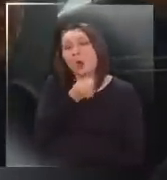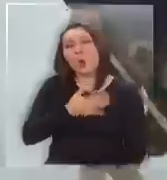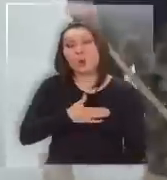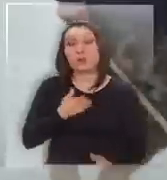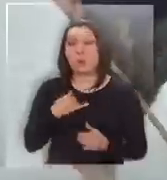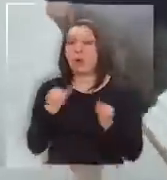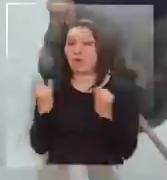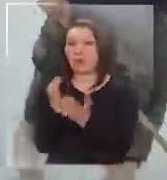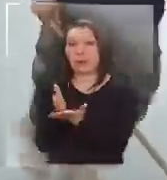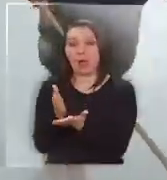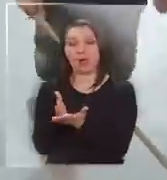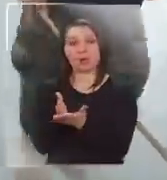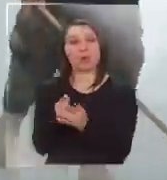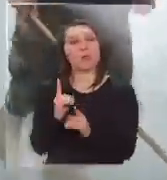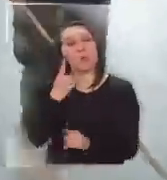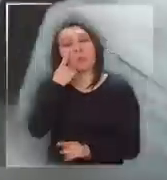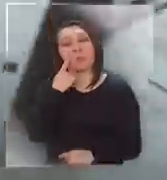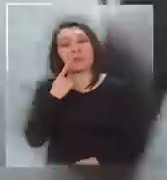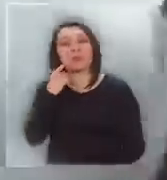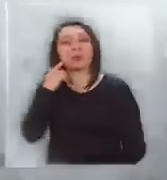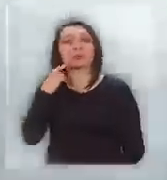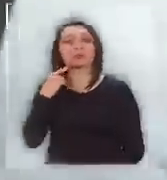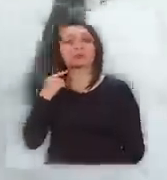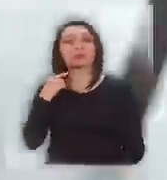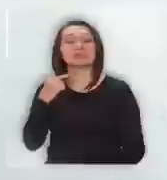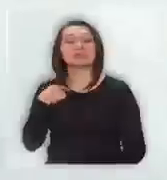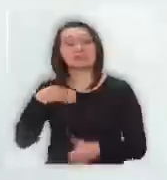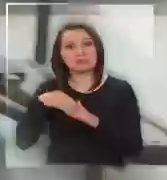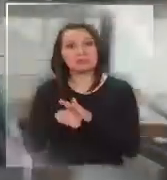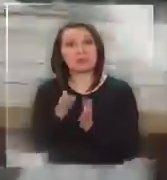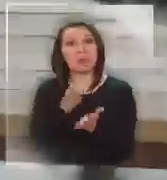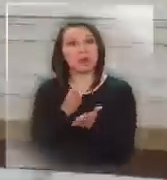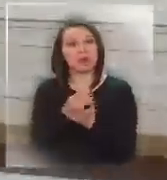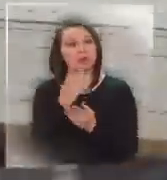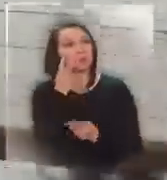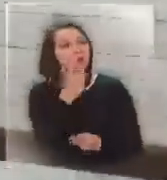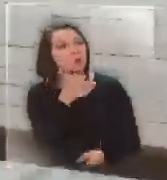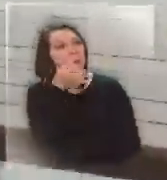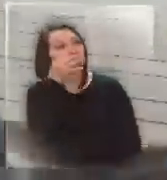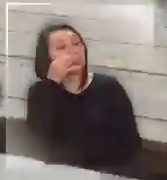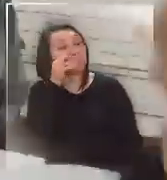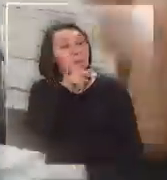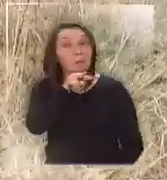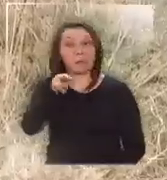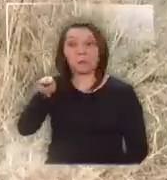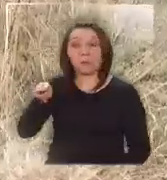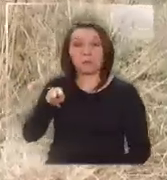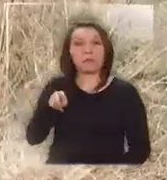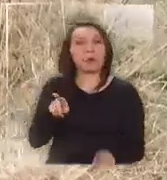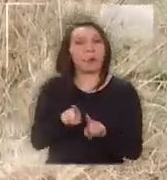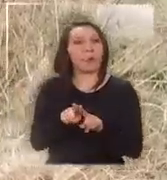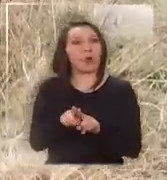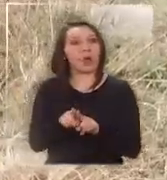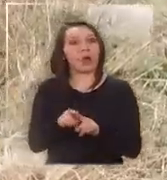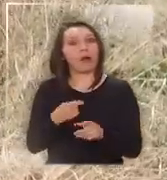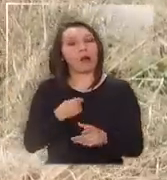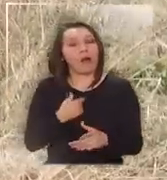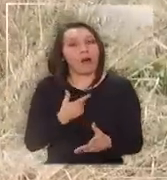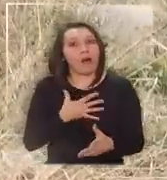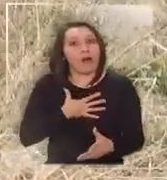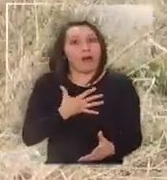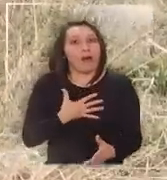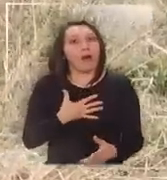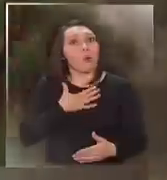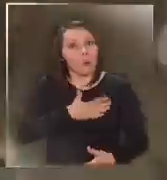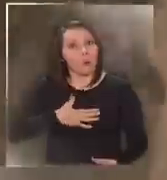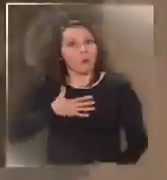forma del colegio, que como que un día me llevó al colegio, de ahí estaban haciendo la cuestión y como que me emocioné.